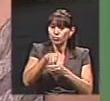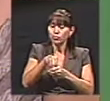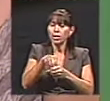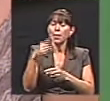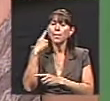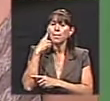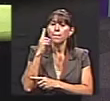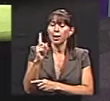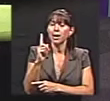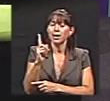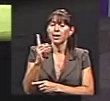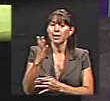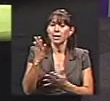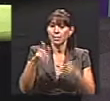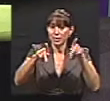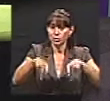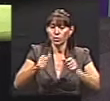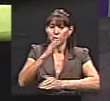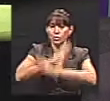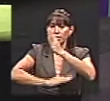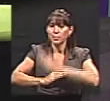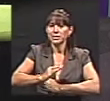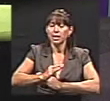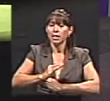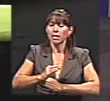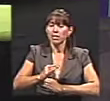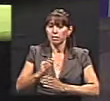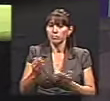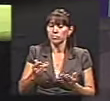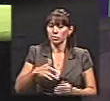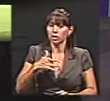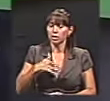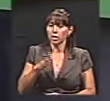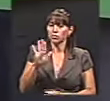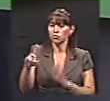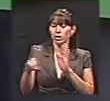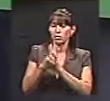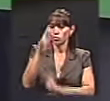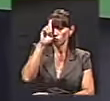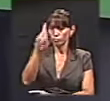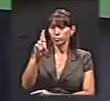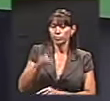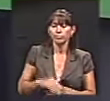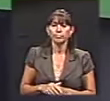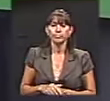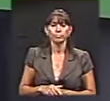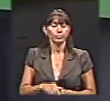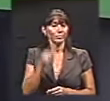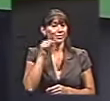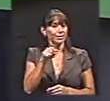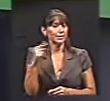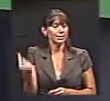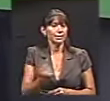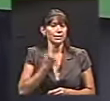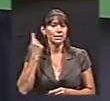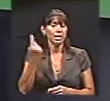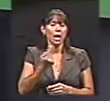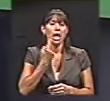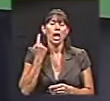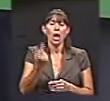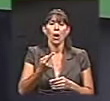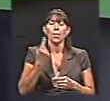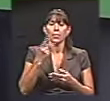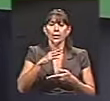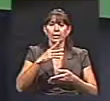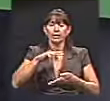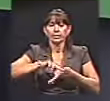entonces las personas con discapacidad respetados sus derechos? Eso siempre lleva consigo un cambio cultural